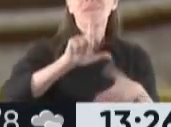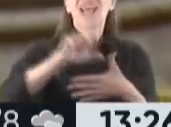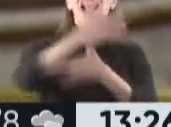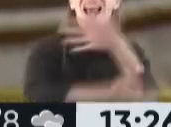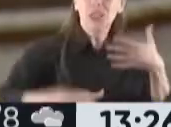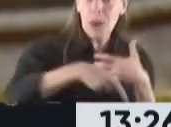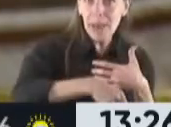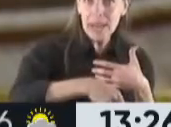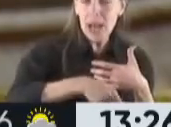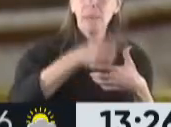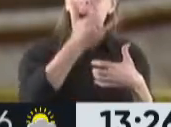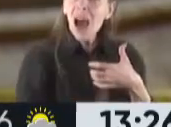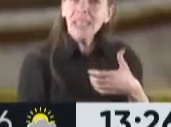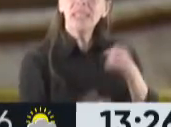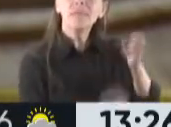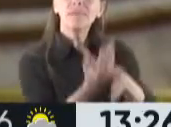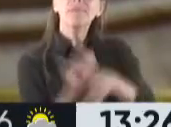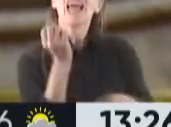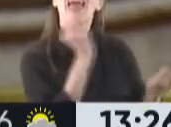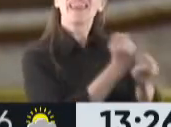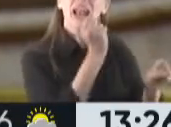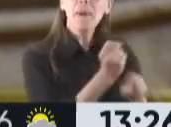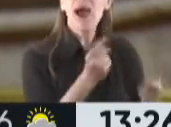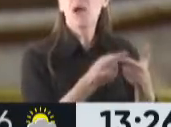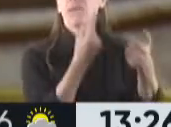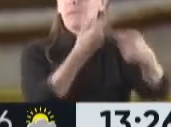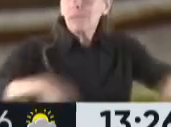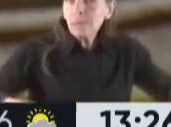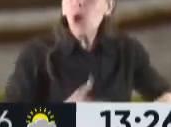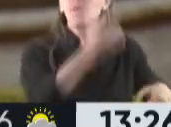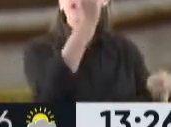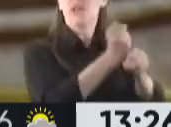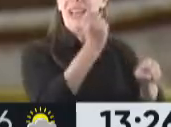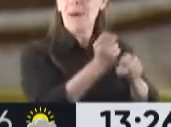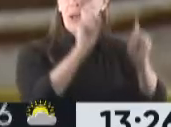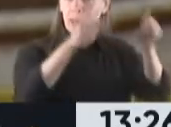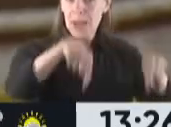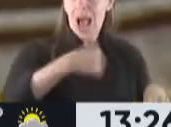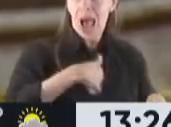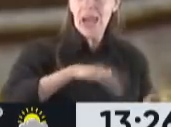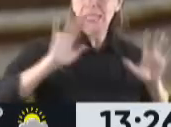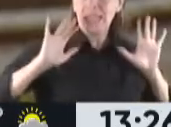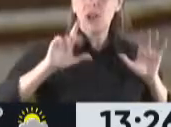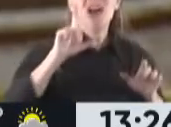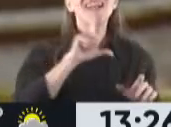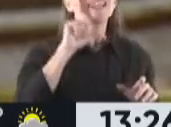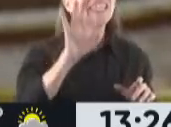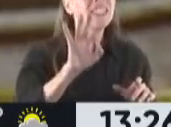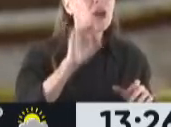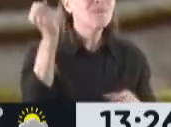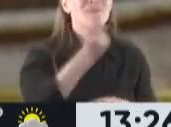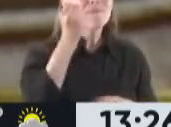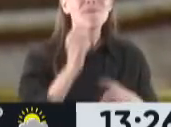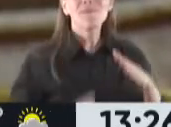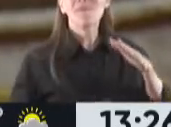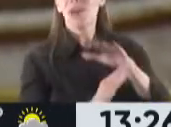como crea puestos de trabajo, oportunidades empresariales aquí también en Argentina. El litio es importantísimo